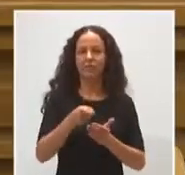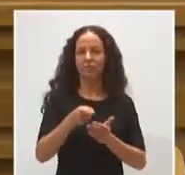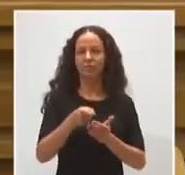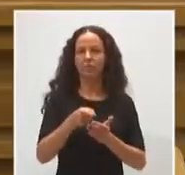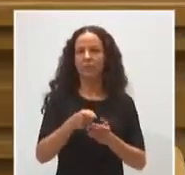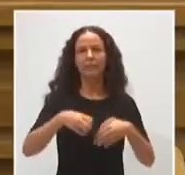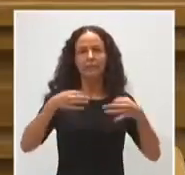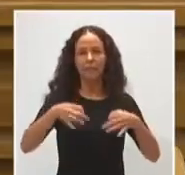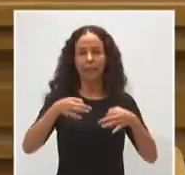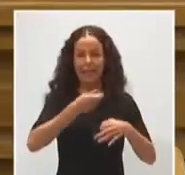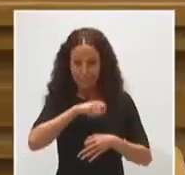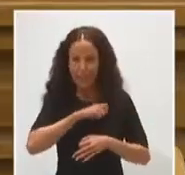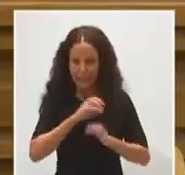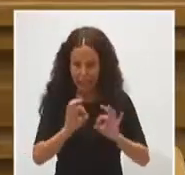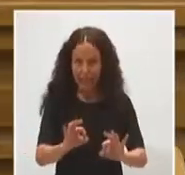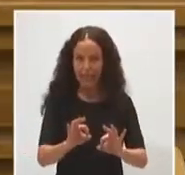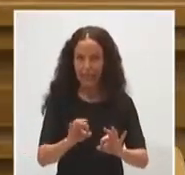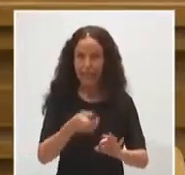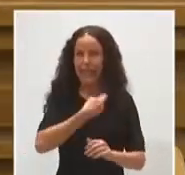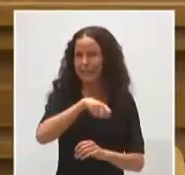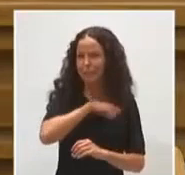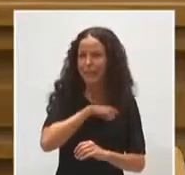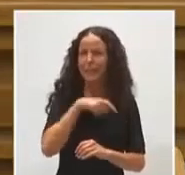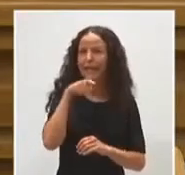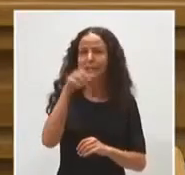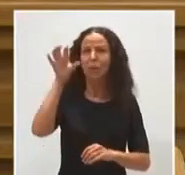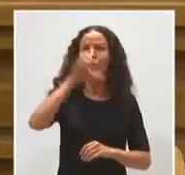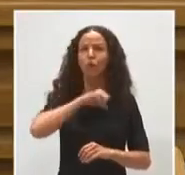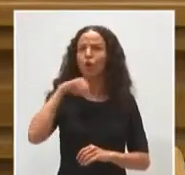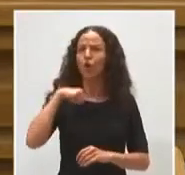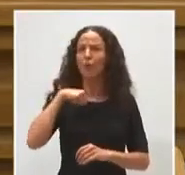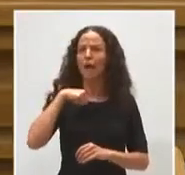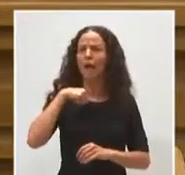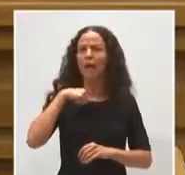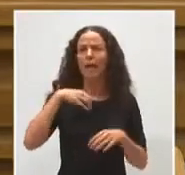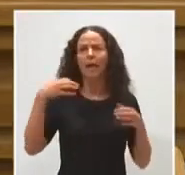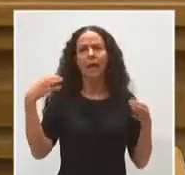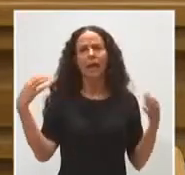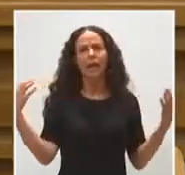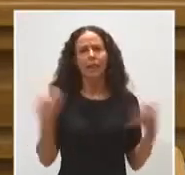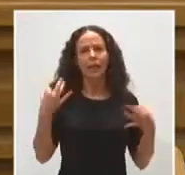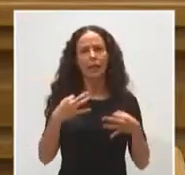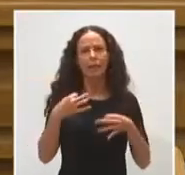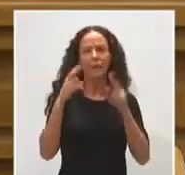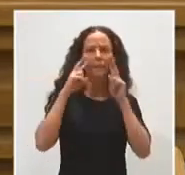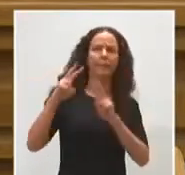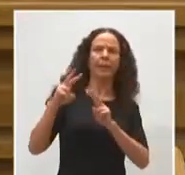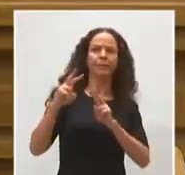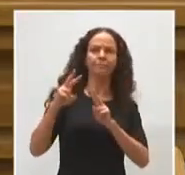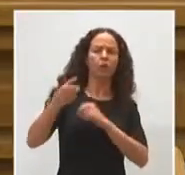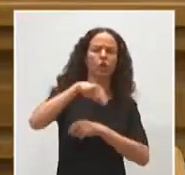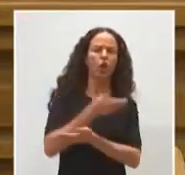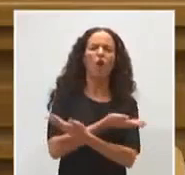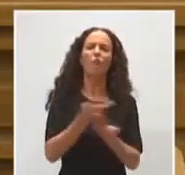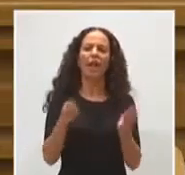este país españa y dentro de españa esta región nos tiene que invitar permanentemente a no perder la confianza en nosotros mismos